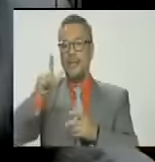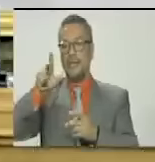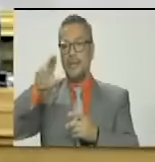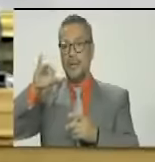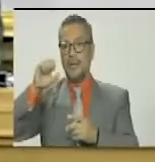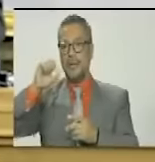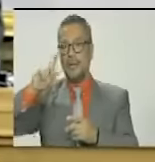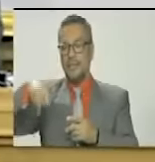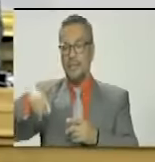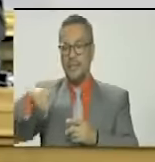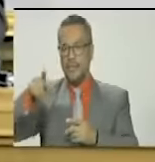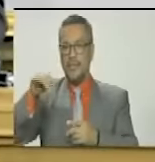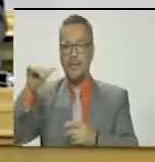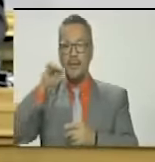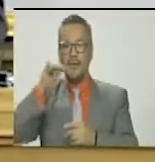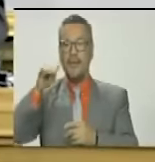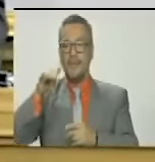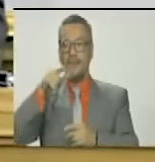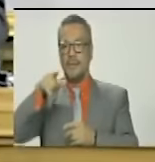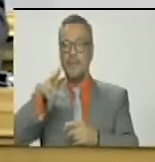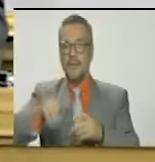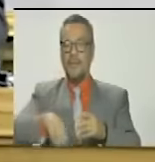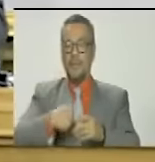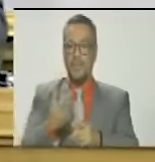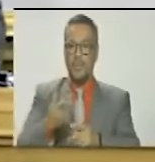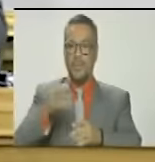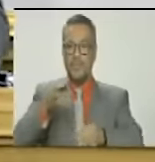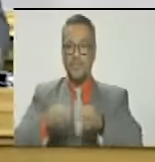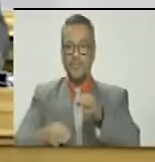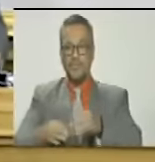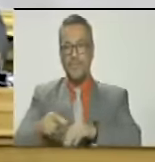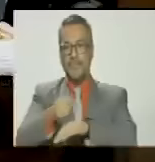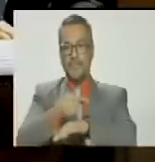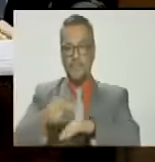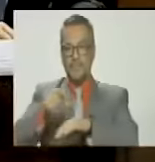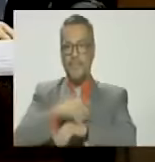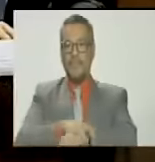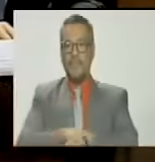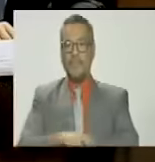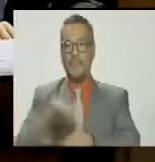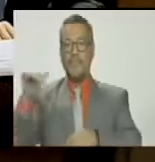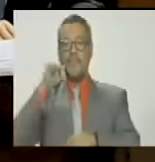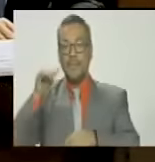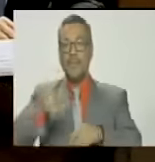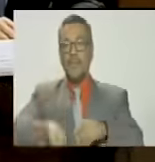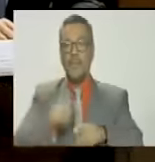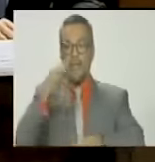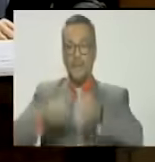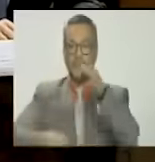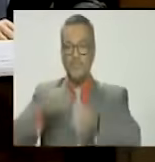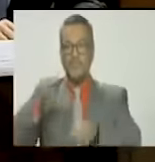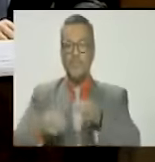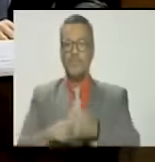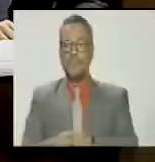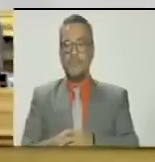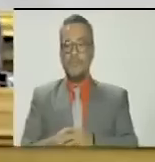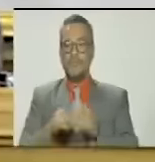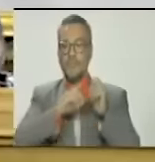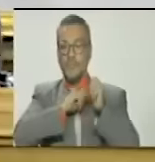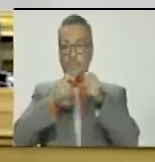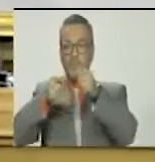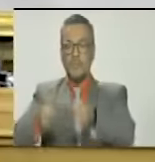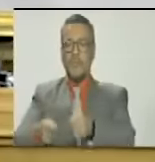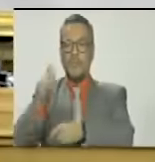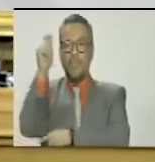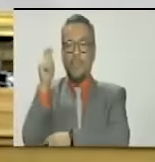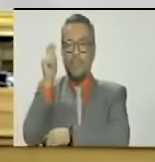Luis Parra para que informen al Poder Ejecutivo. Para que informen al Poder Judicial, quedan